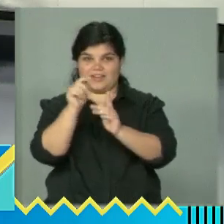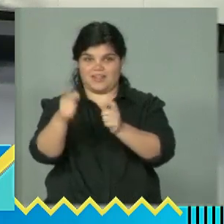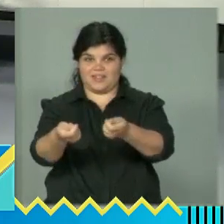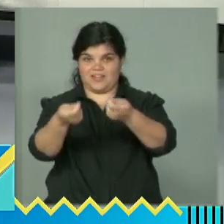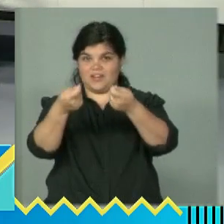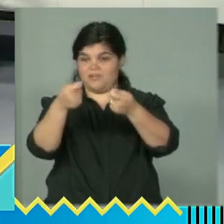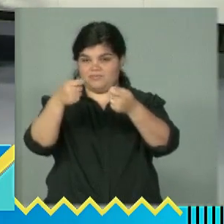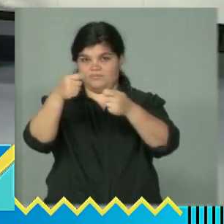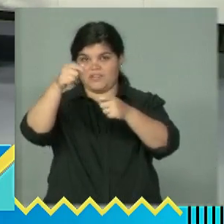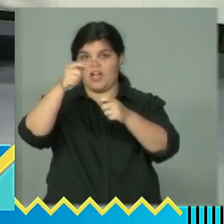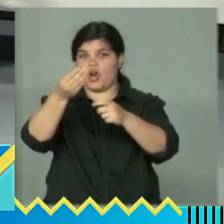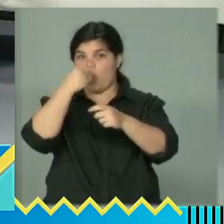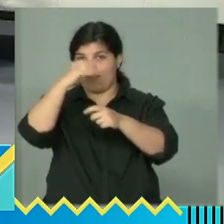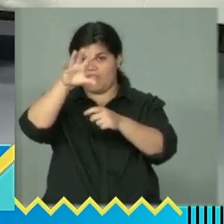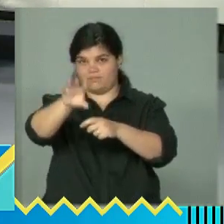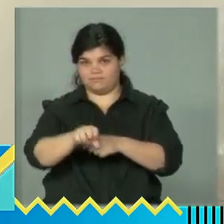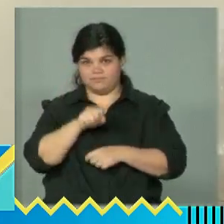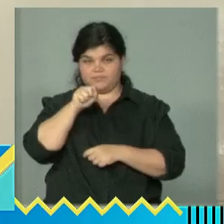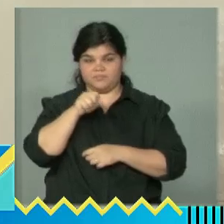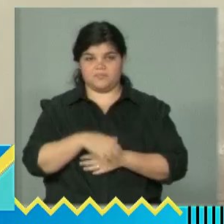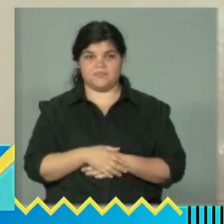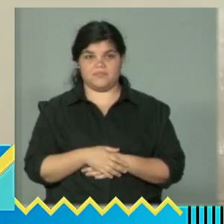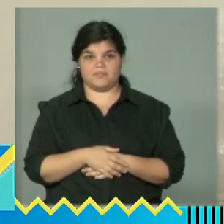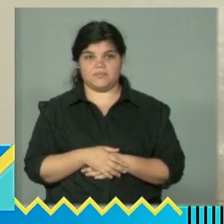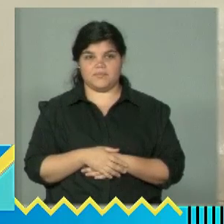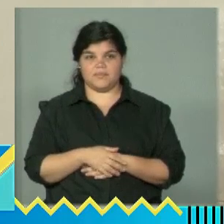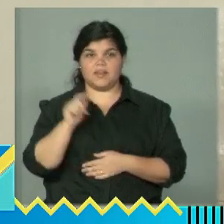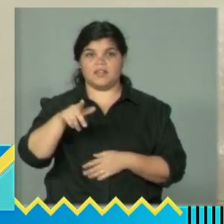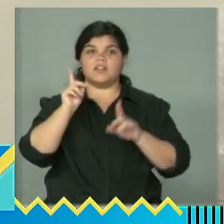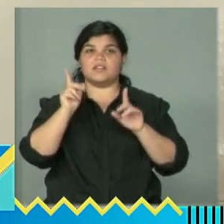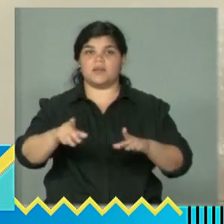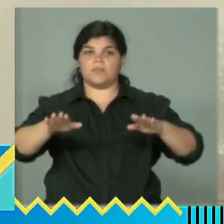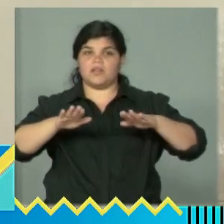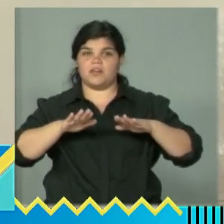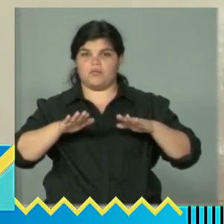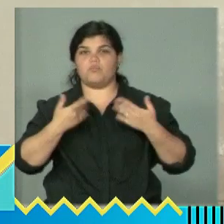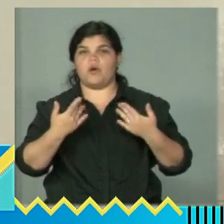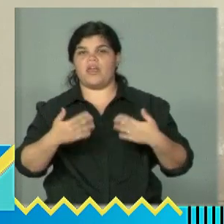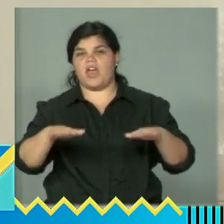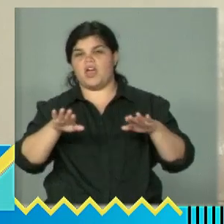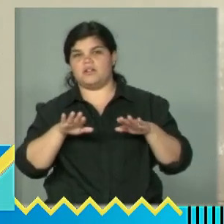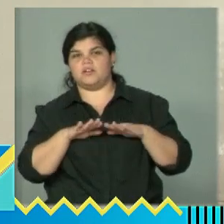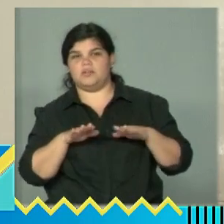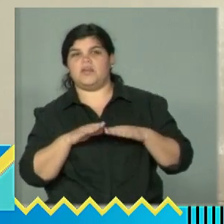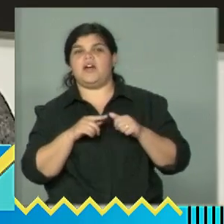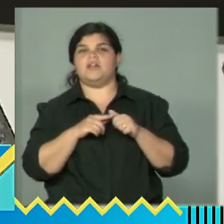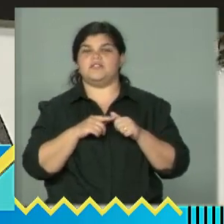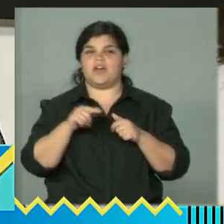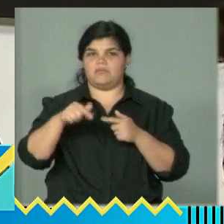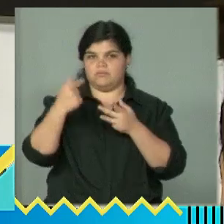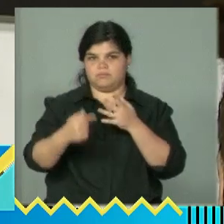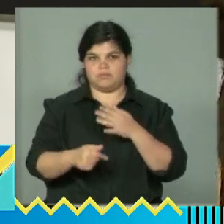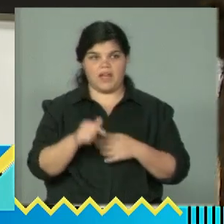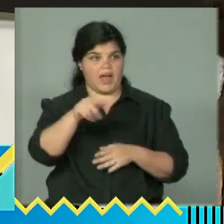mío. Sacas comida de la máquina, puedes hacer actividad física como zumba. Claro. ¿La máquina mismo